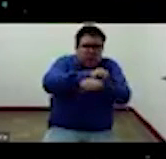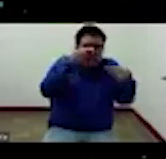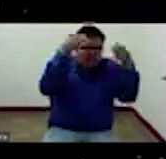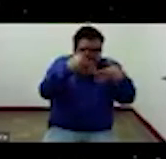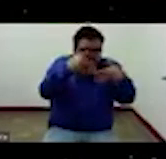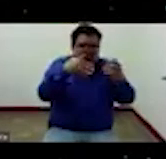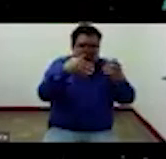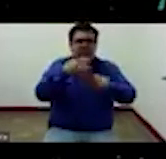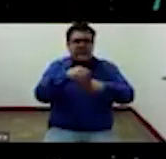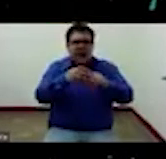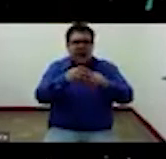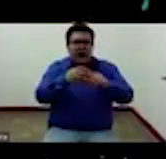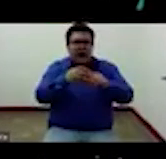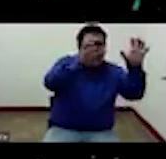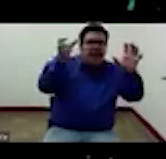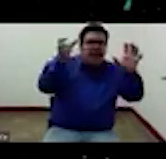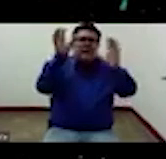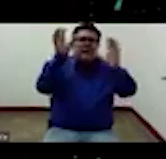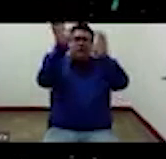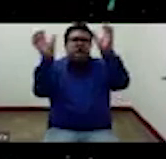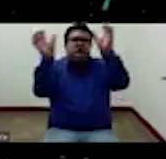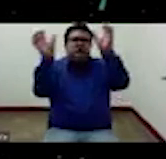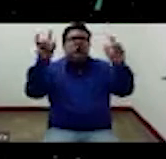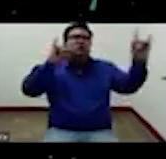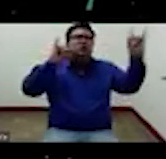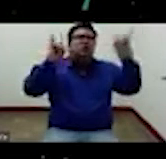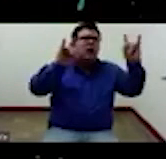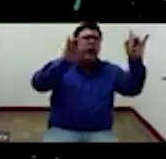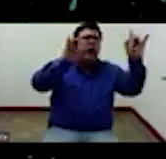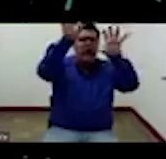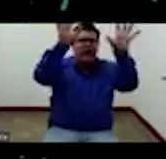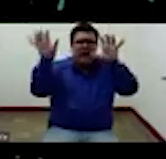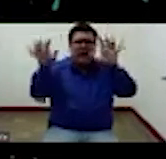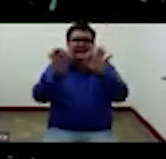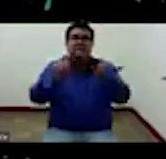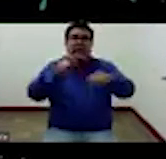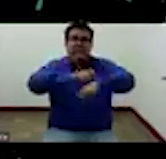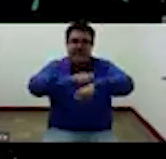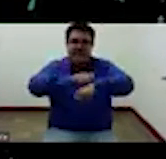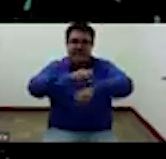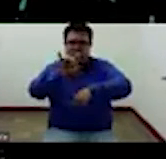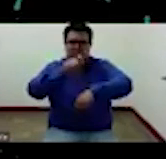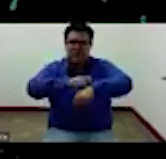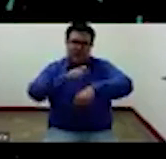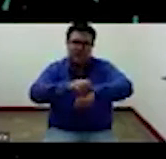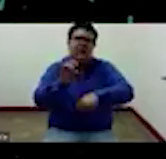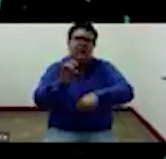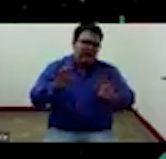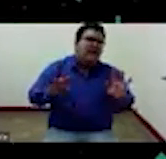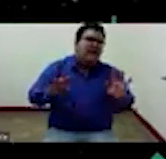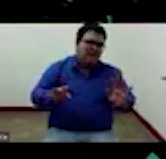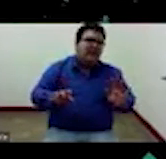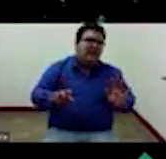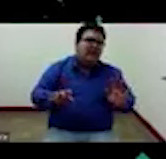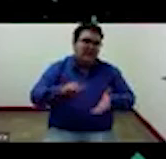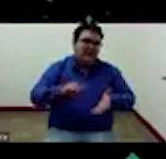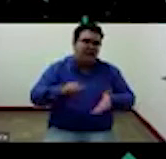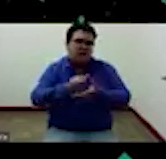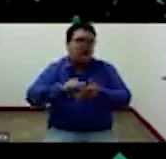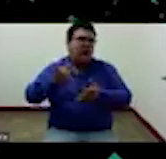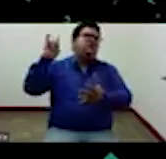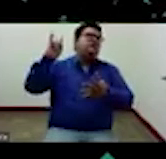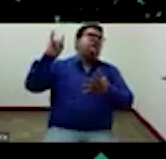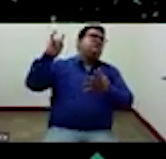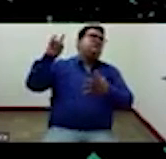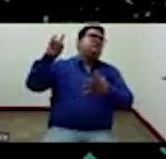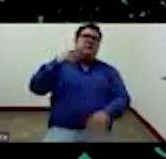sonidos. La idea era que cada 15 minutos, porque esto fue lo que duró, digamos, el sonido en